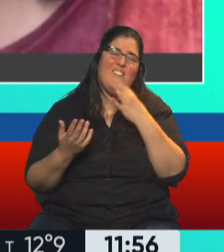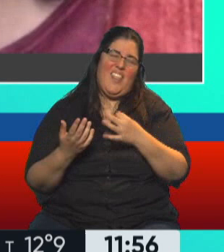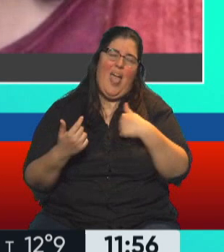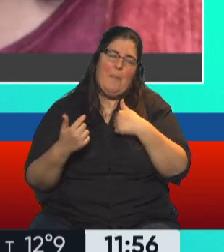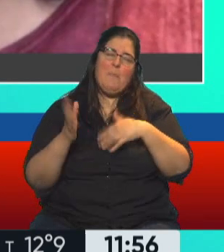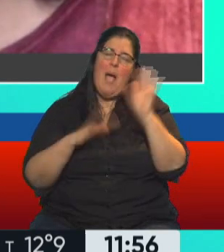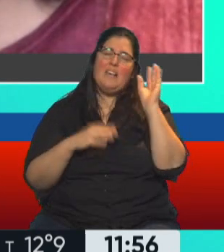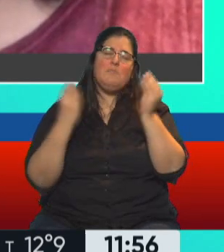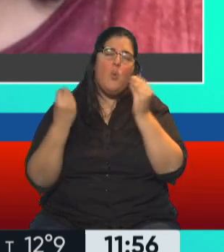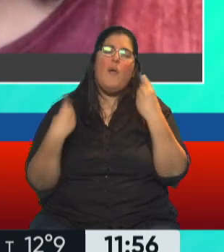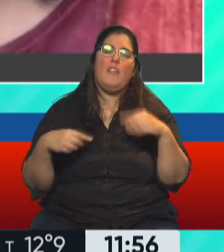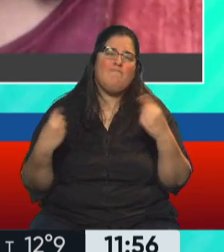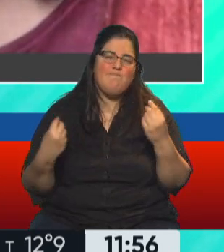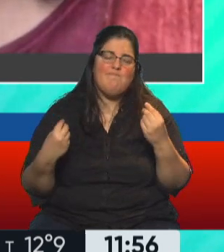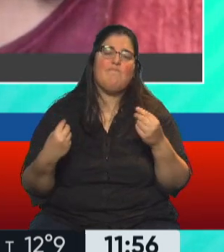es